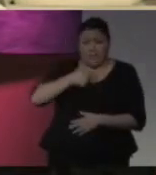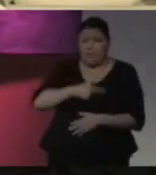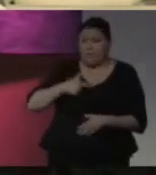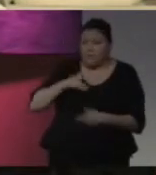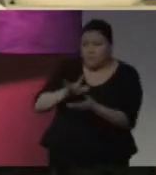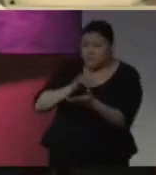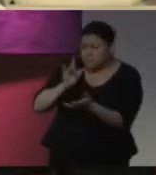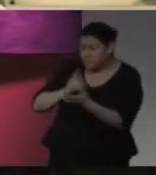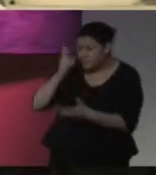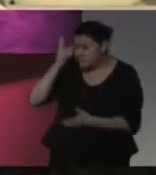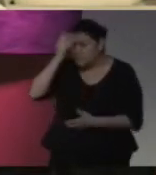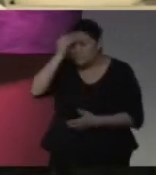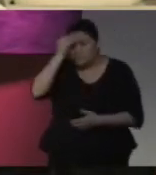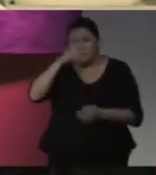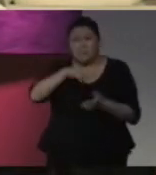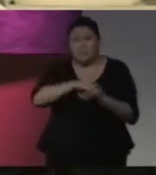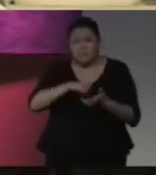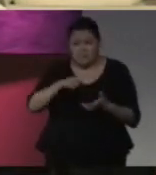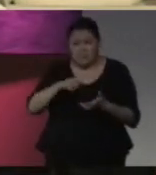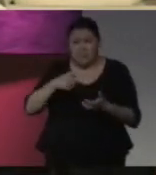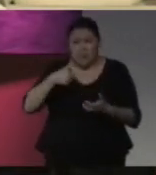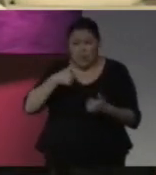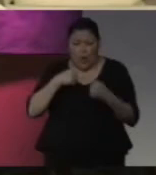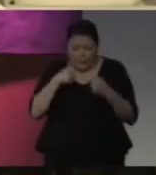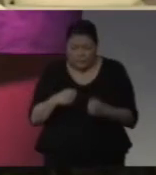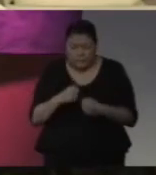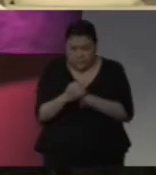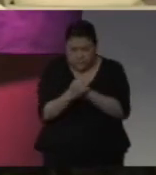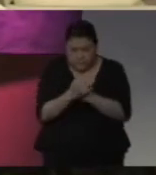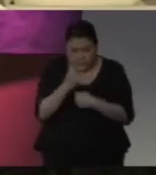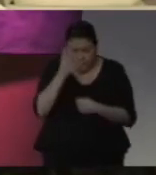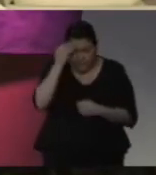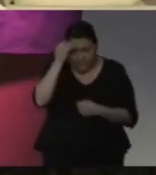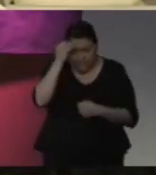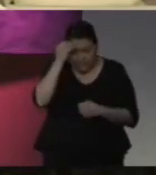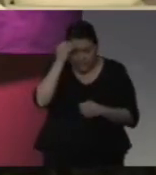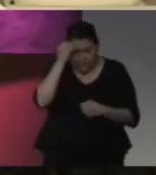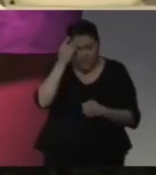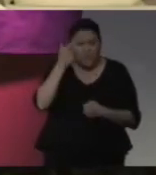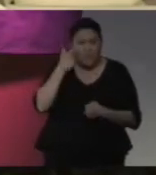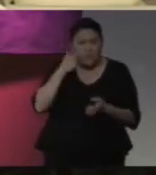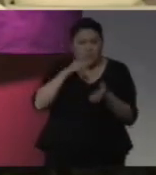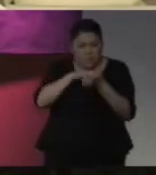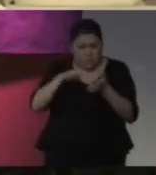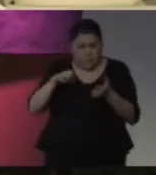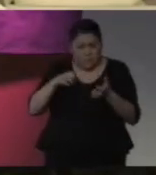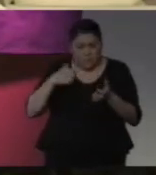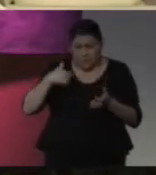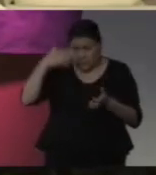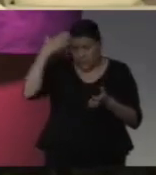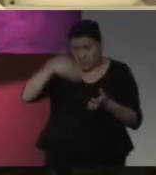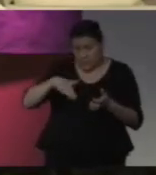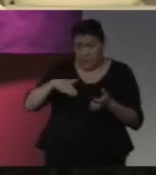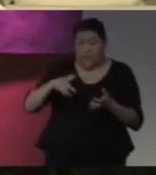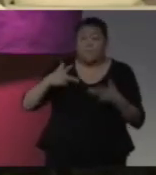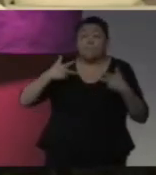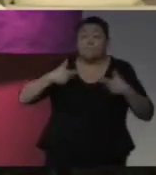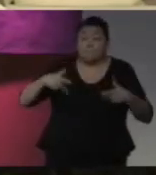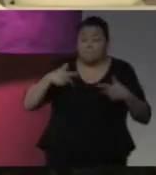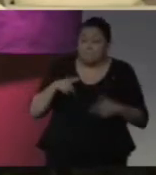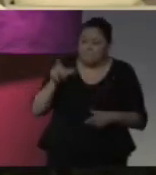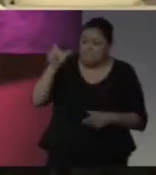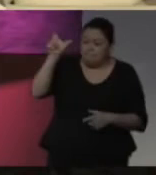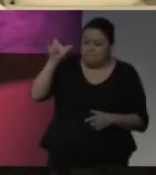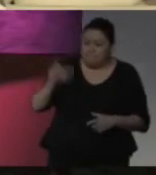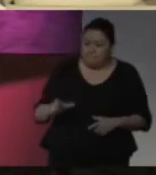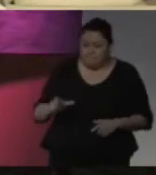saber, estar segura que el concepto básico de sujeto en